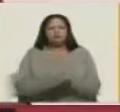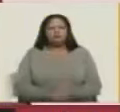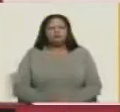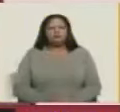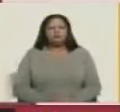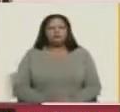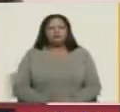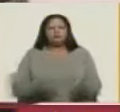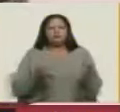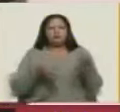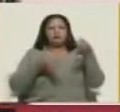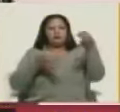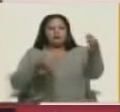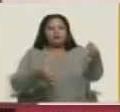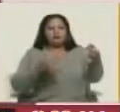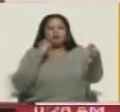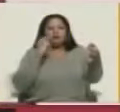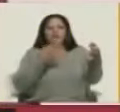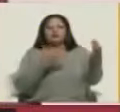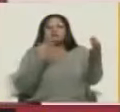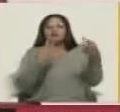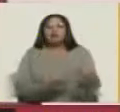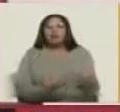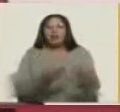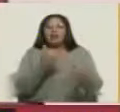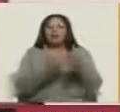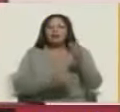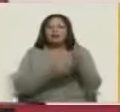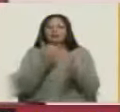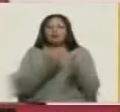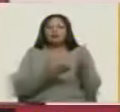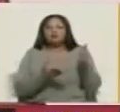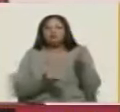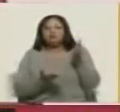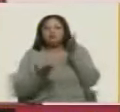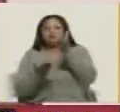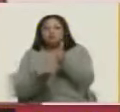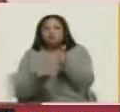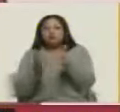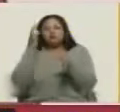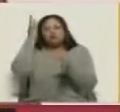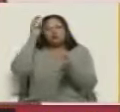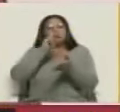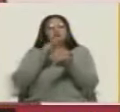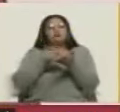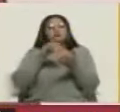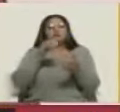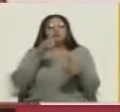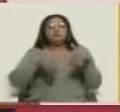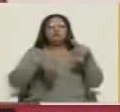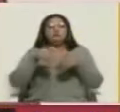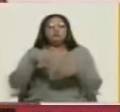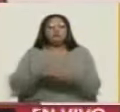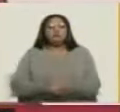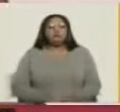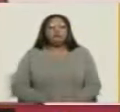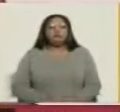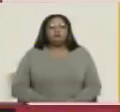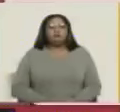un certificado y con eso van a formalizar su inscripción ante el Consejo Nacional Electoral.